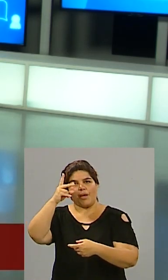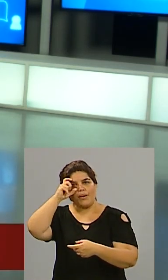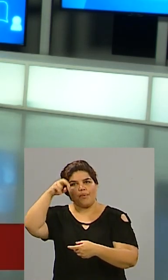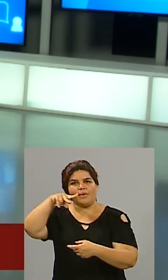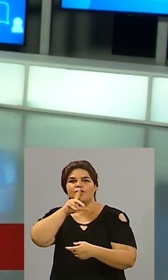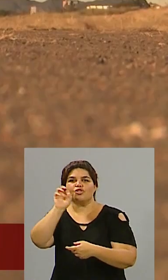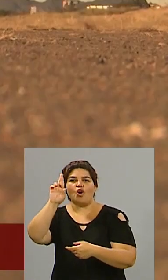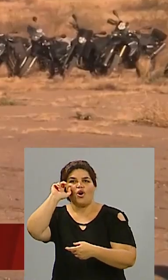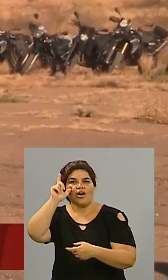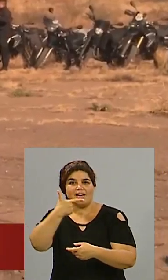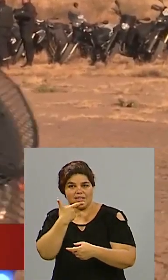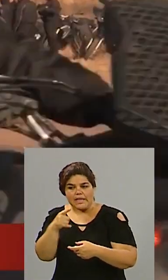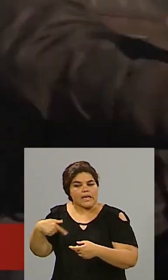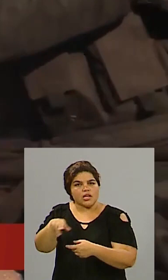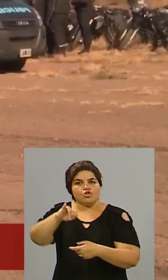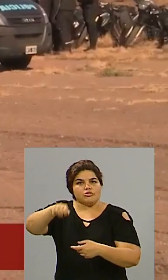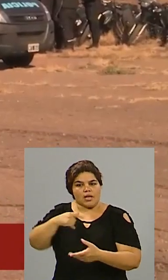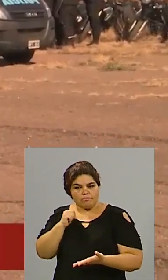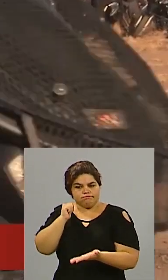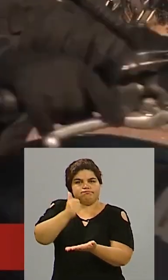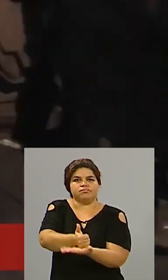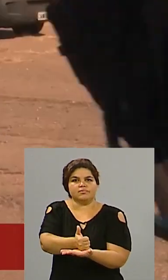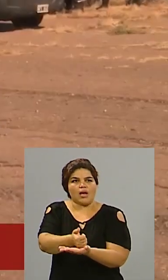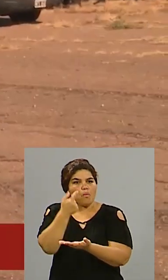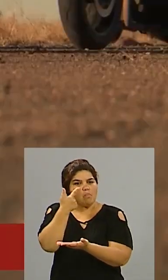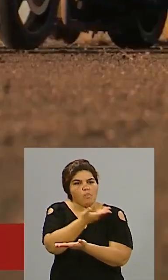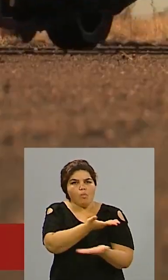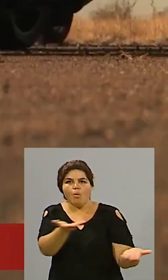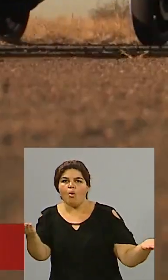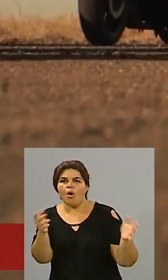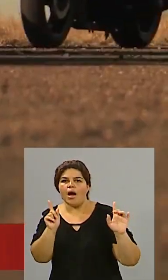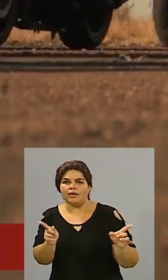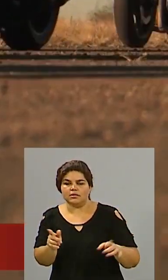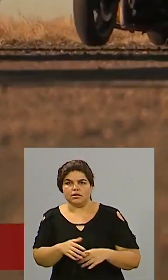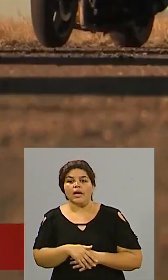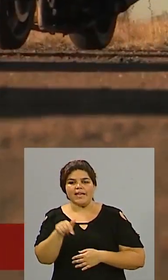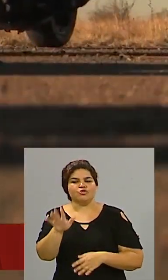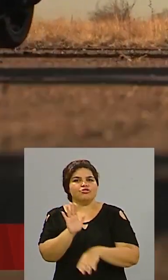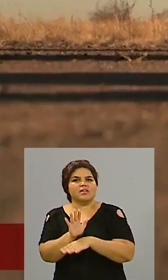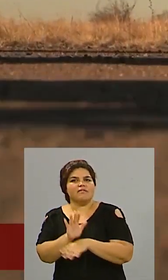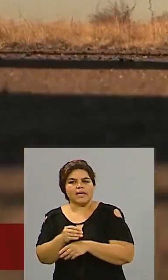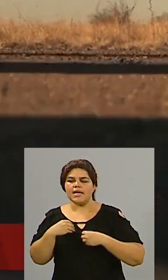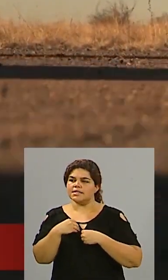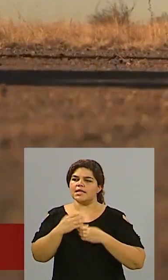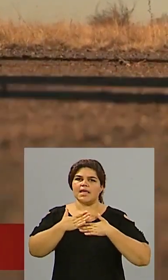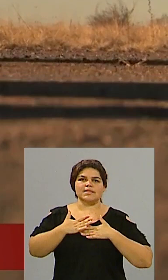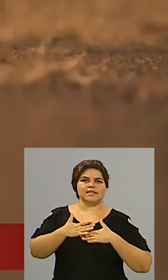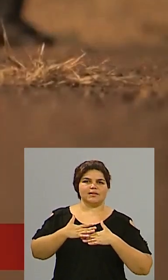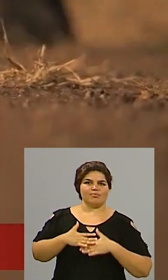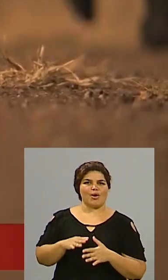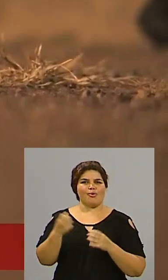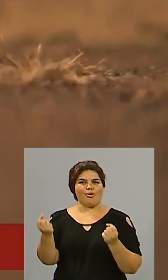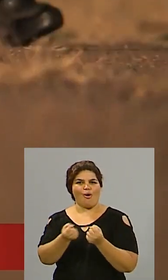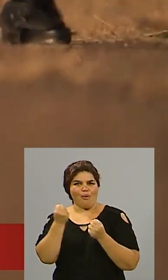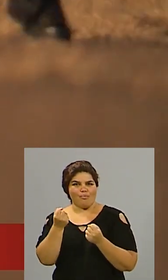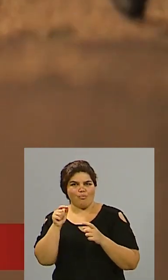Cercana, con presencia y visibilidad. Sí, y a veces, es lo que por ahí la gente reclama, ¿no? Y a veces es esa presencia